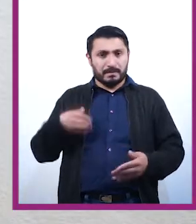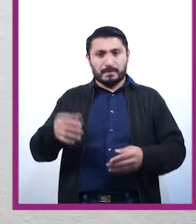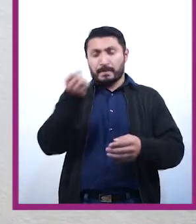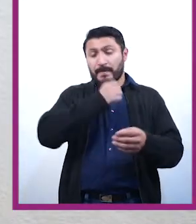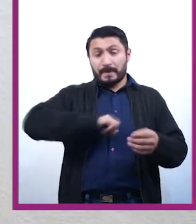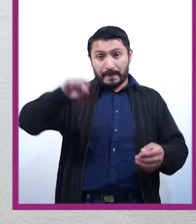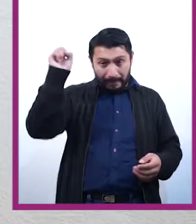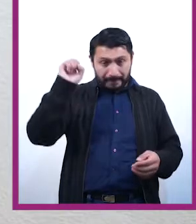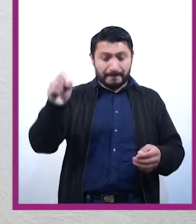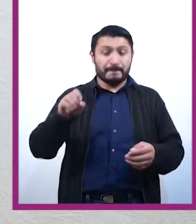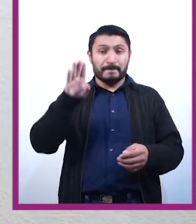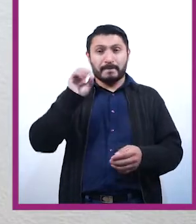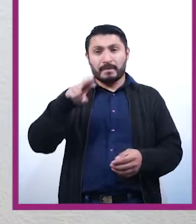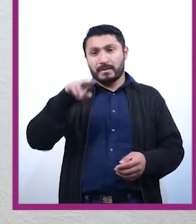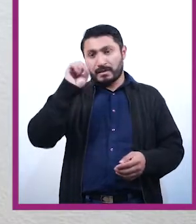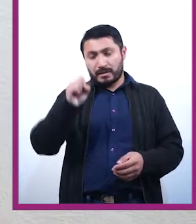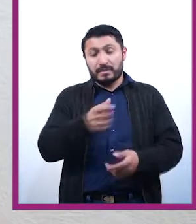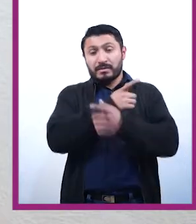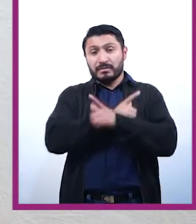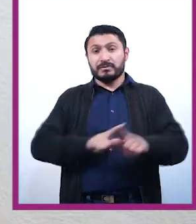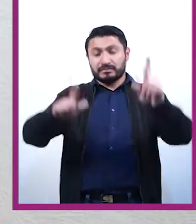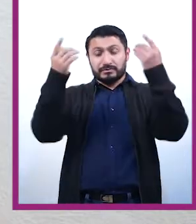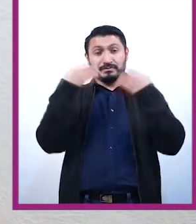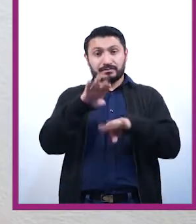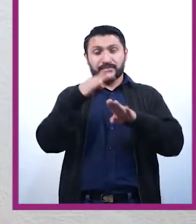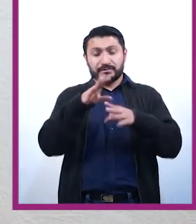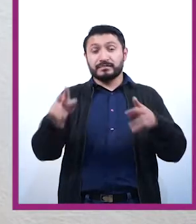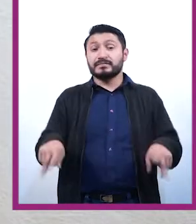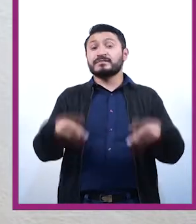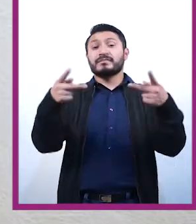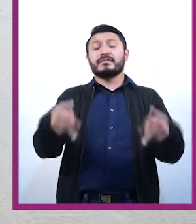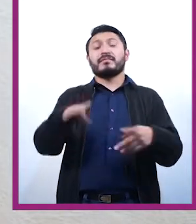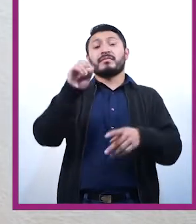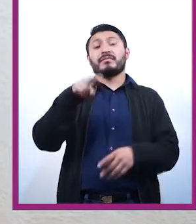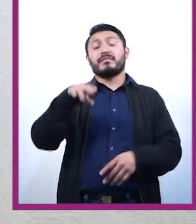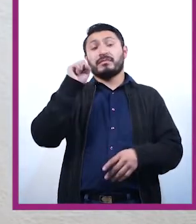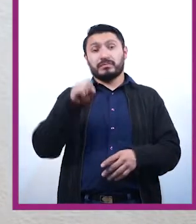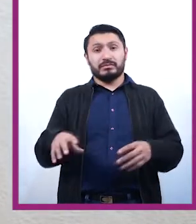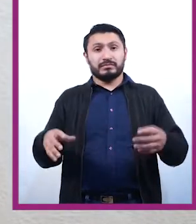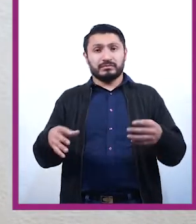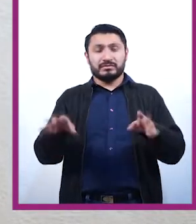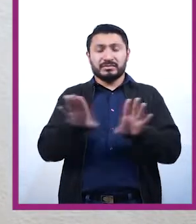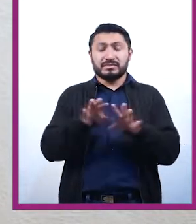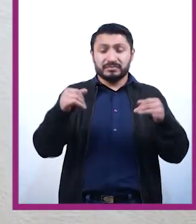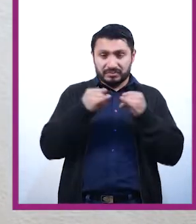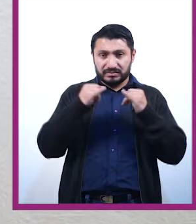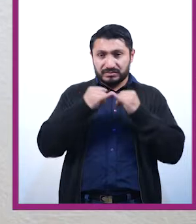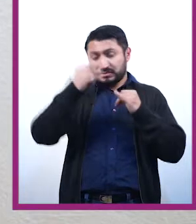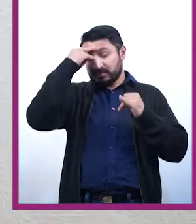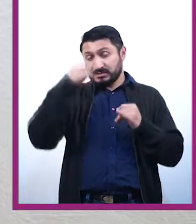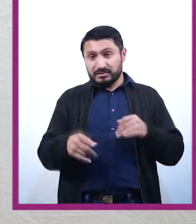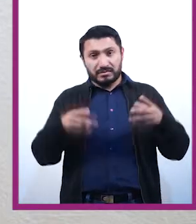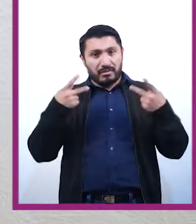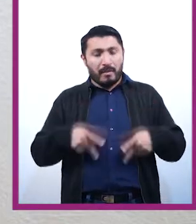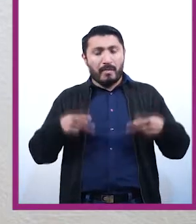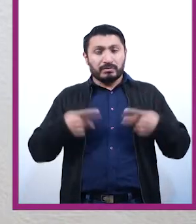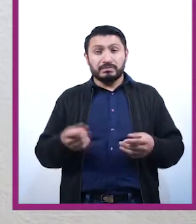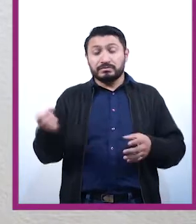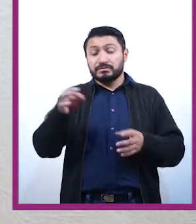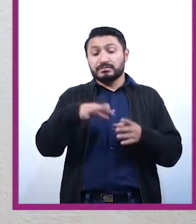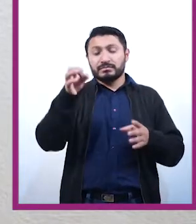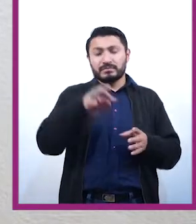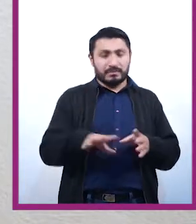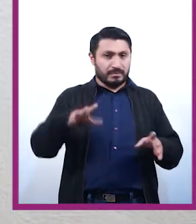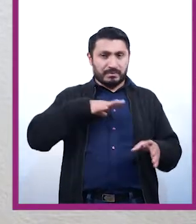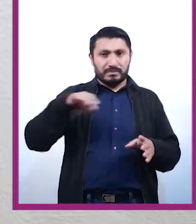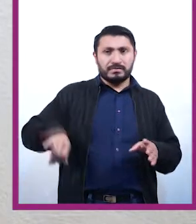antecedente del éxito de los bonos libertad, los bancos sacaron a la venta bonos corporativos para que los ciudadanos invirtieran y